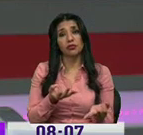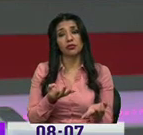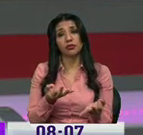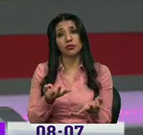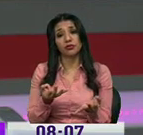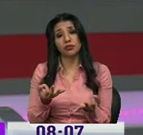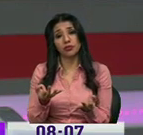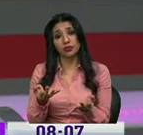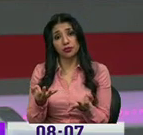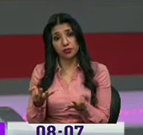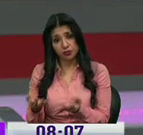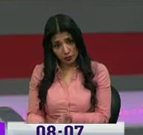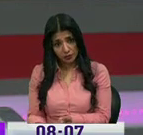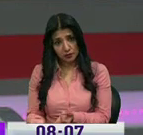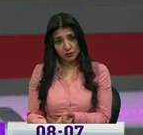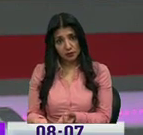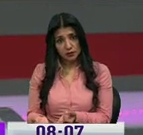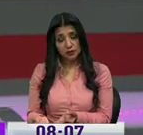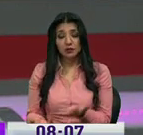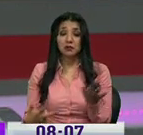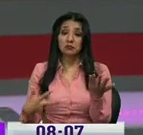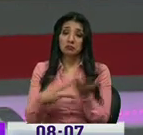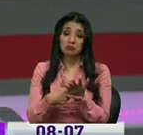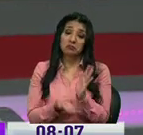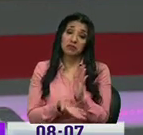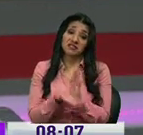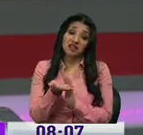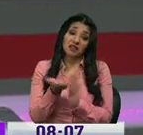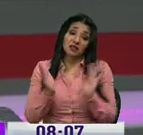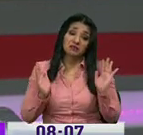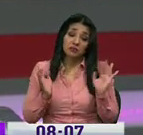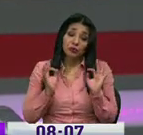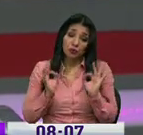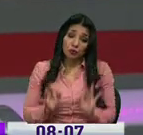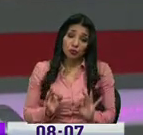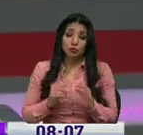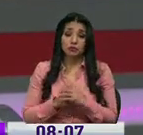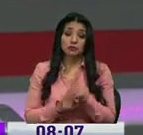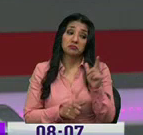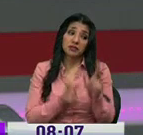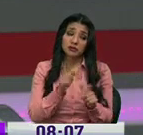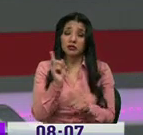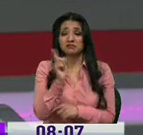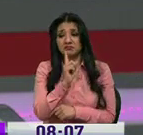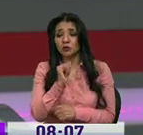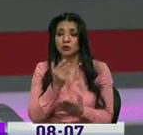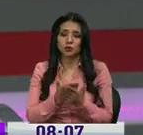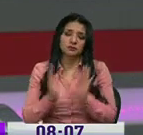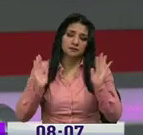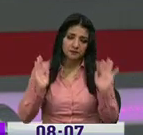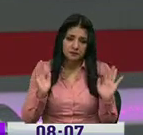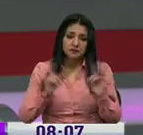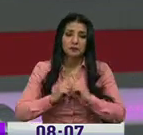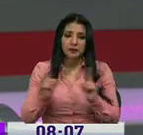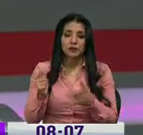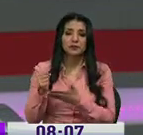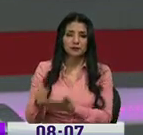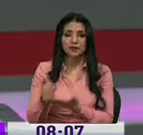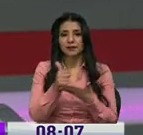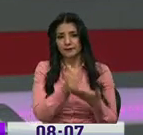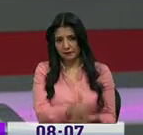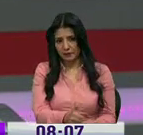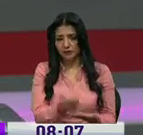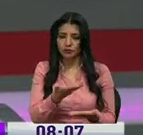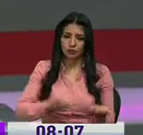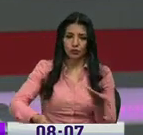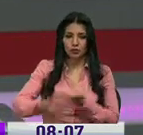el llamado a una tarifa que para ellos es más justa, que para los usuarios es injusta, en fin, que sea en beneficio